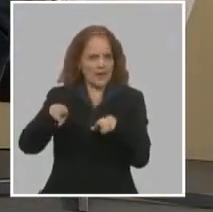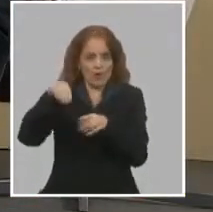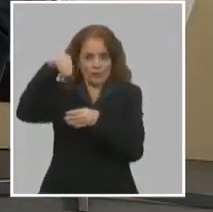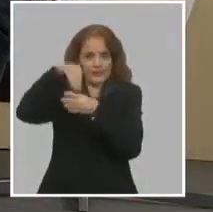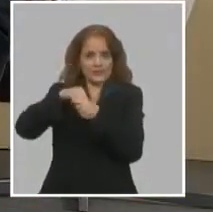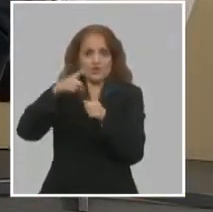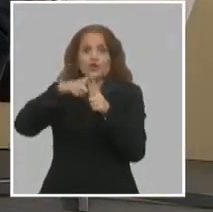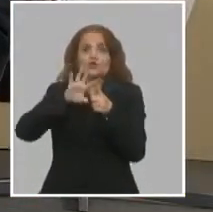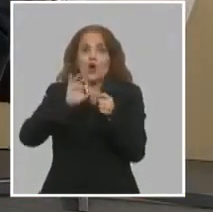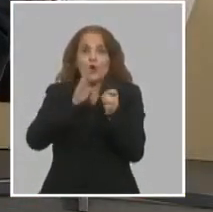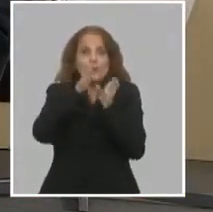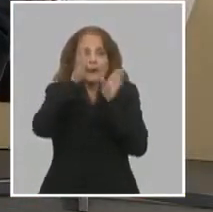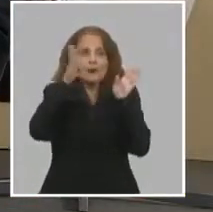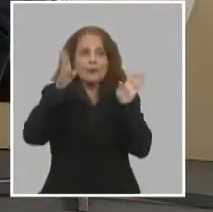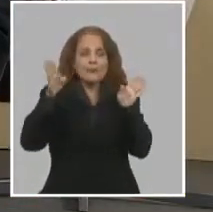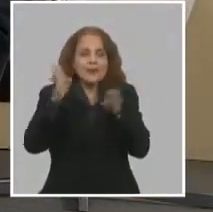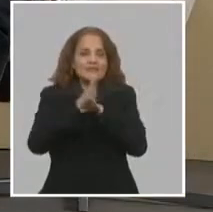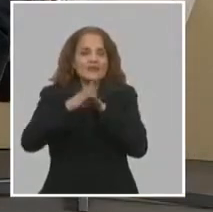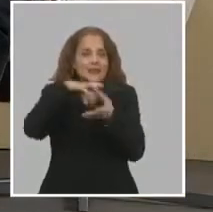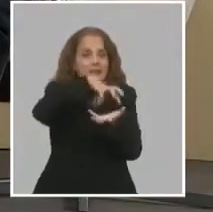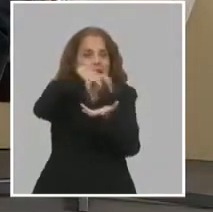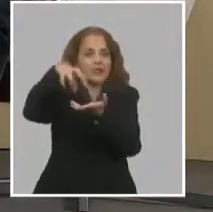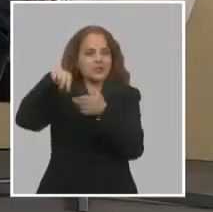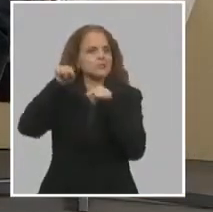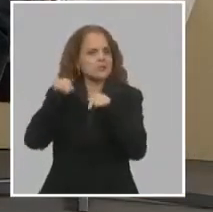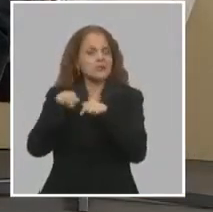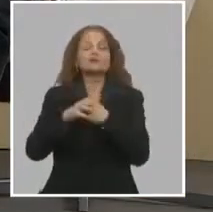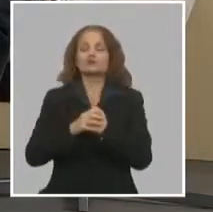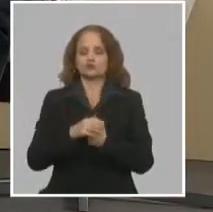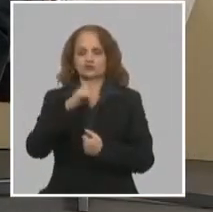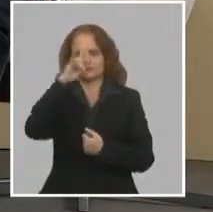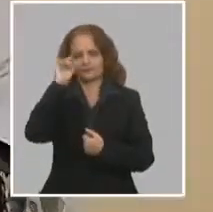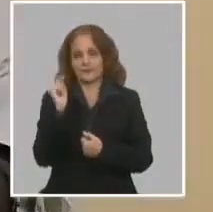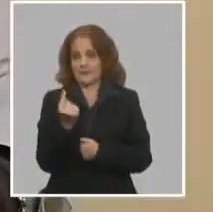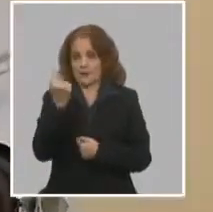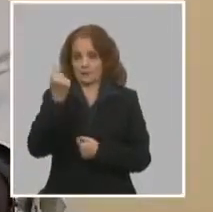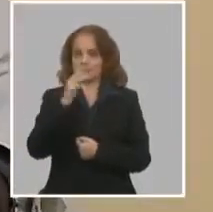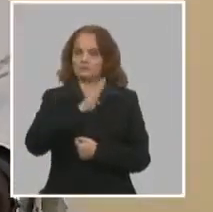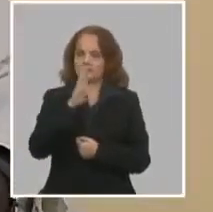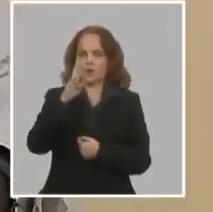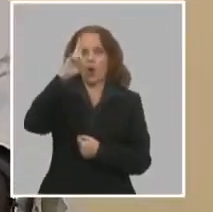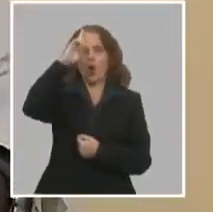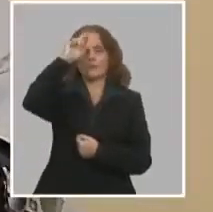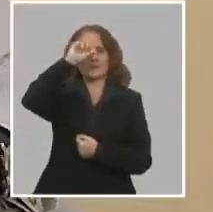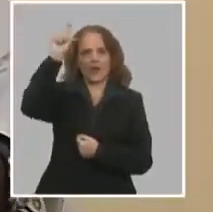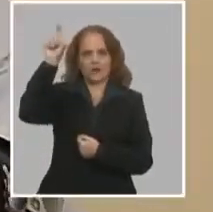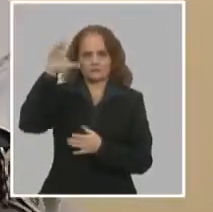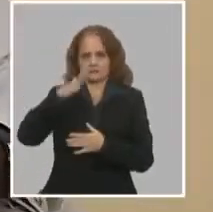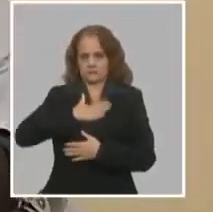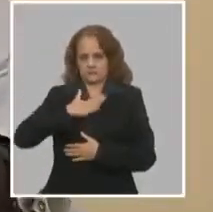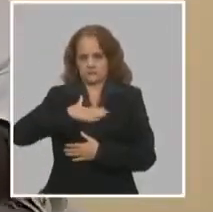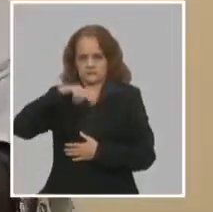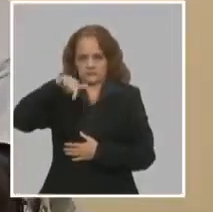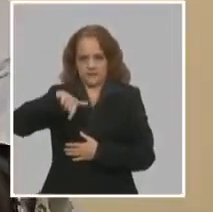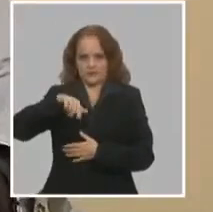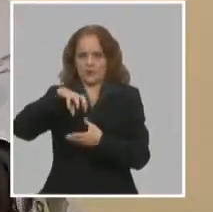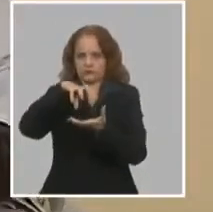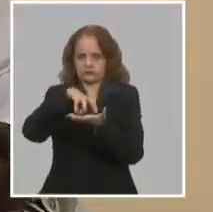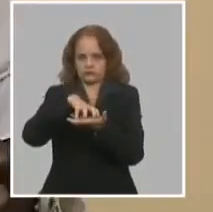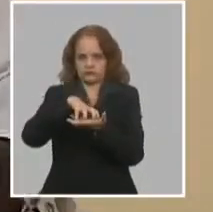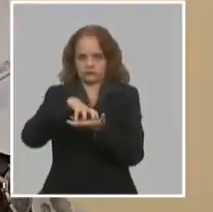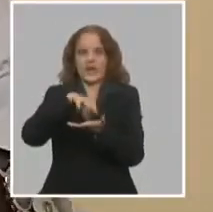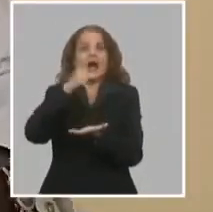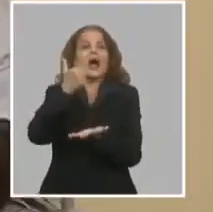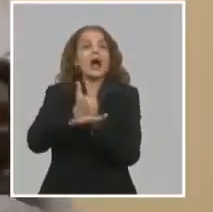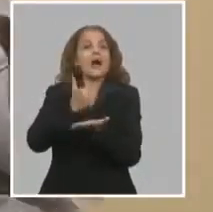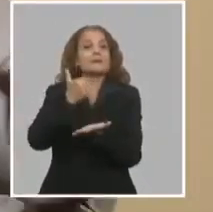sí. Un poco lo que estaba pasando en todo el país. Exactamente. Primero fuimos para el hospital, Centro Hospitalario Regional de Lomé, que